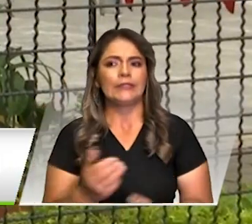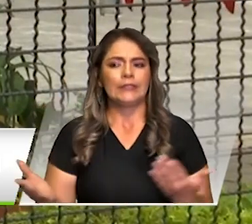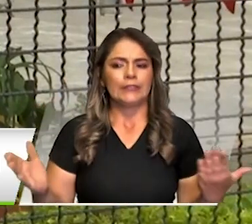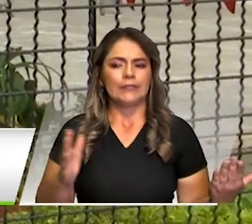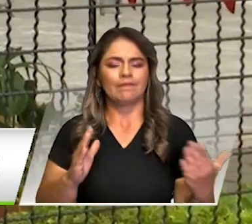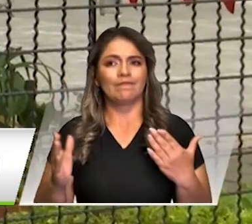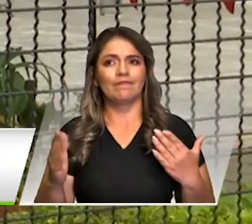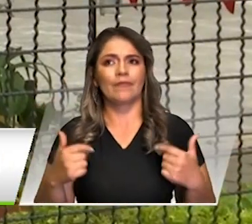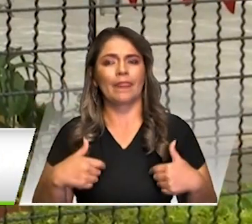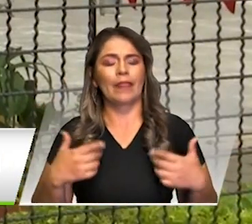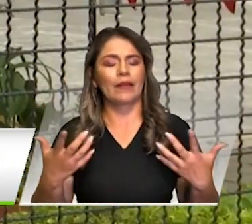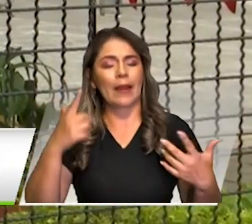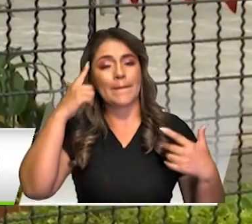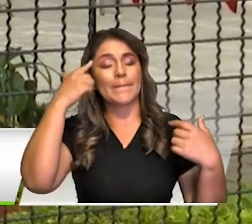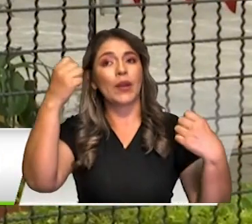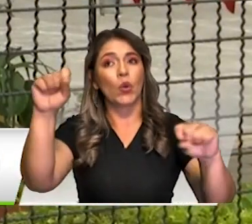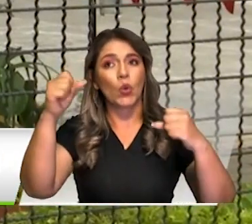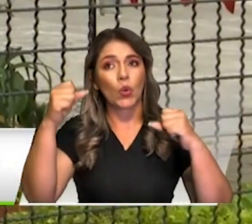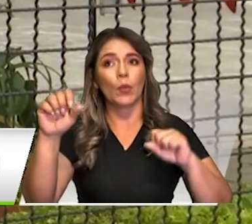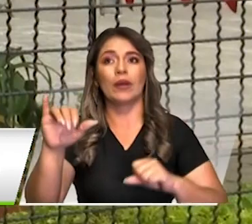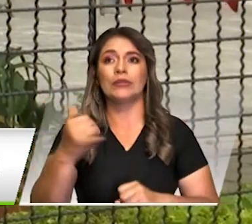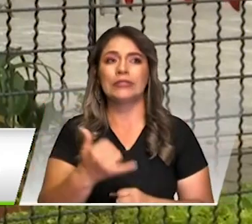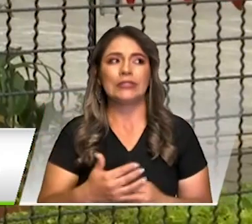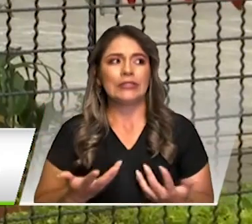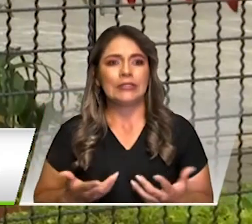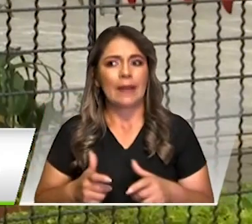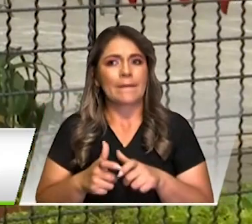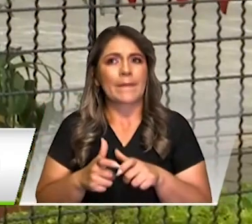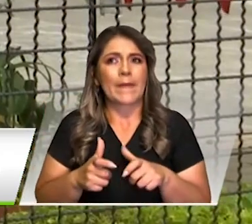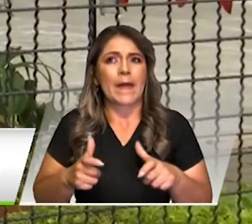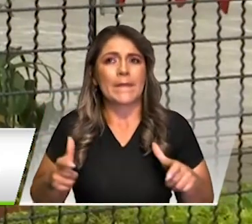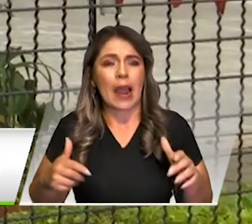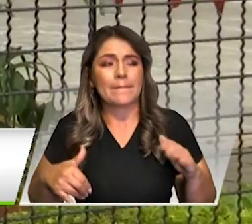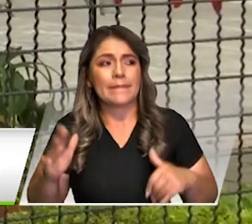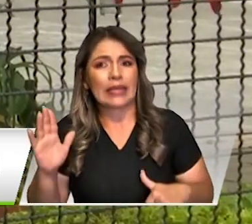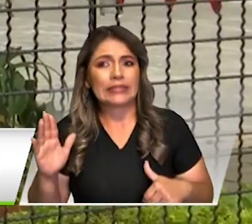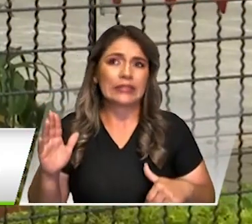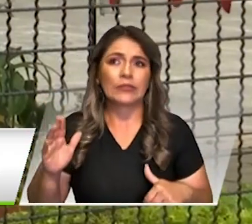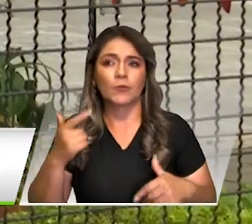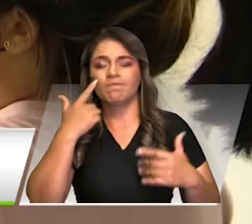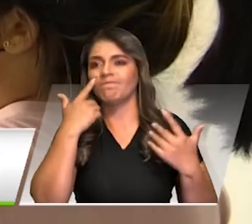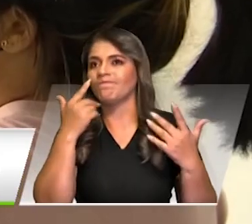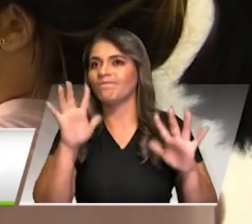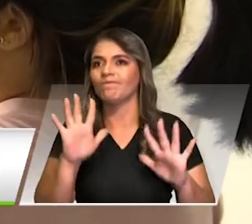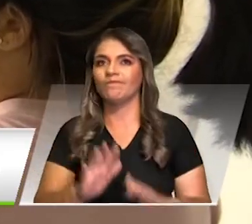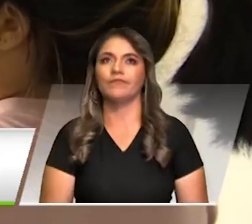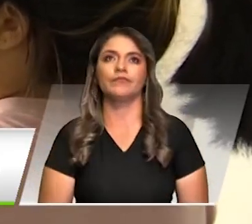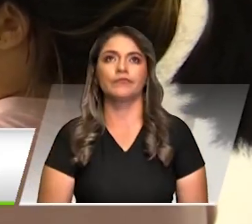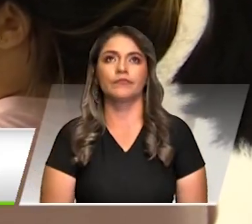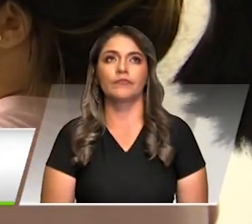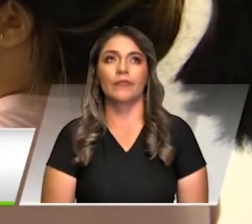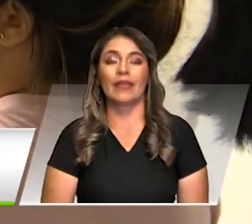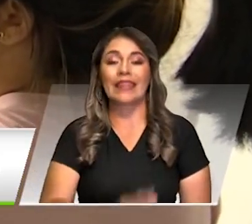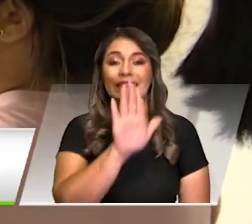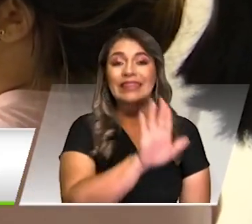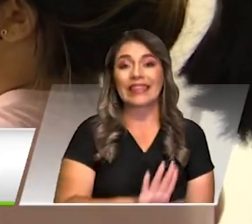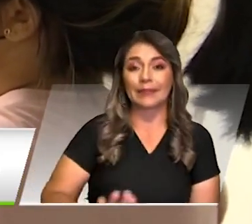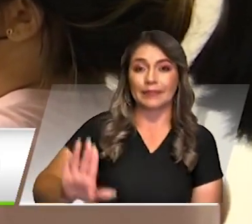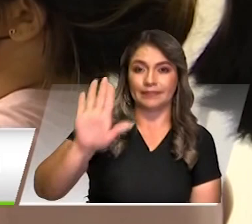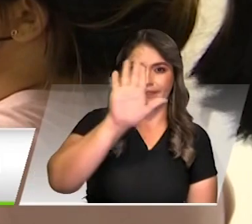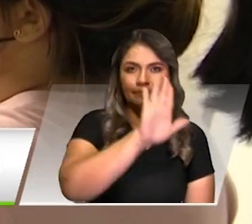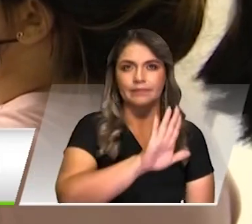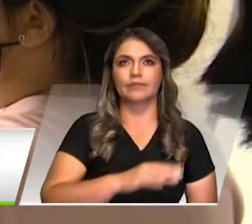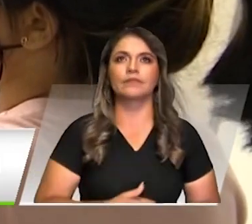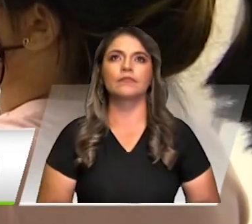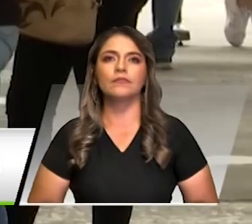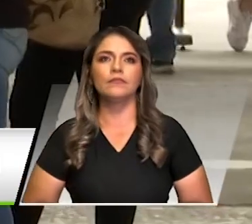la que nos preocupa un poco que los casos vuelvan a aumentar nuevamente vuelva a aumentar la lista de espera para uso en el departamento y capacidad instalada